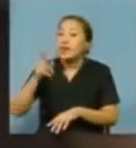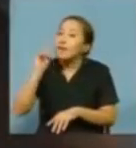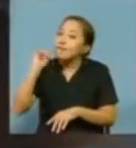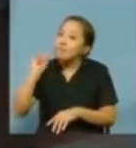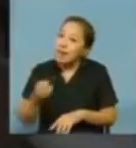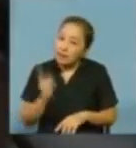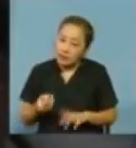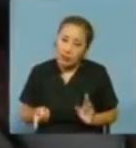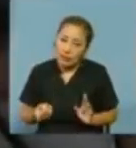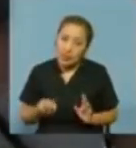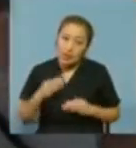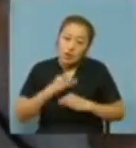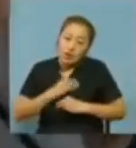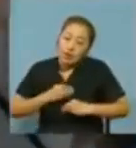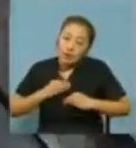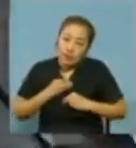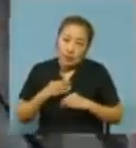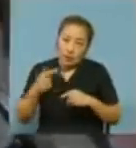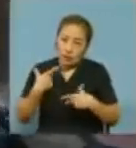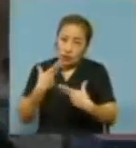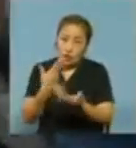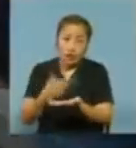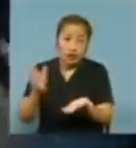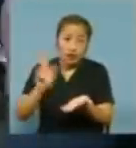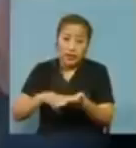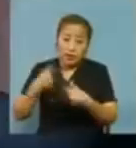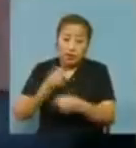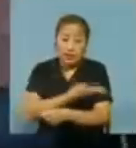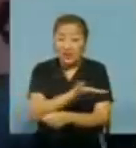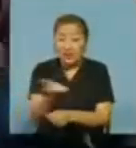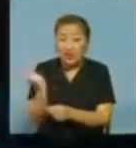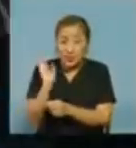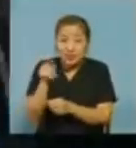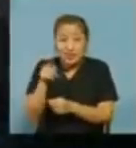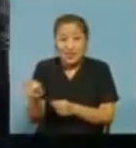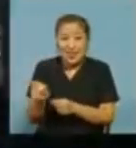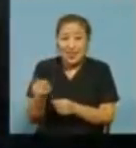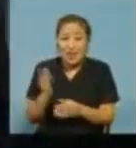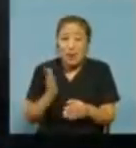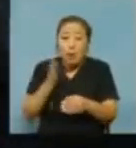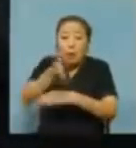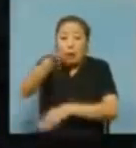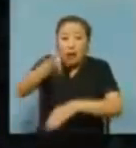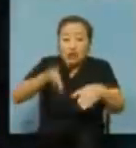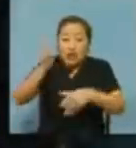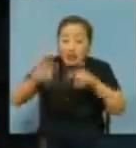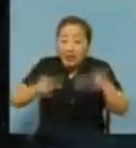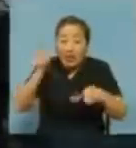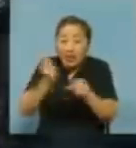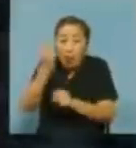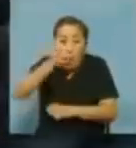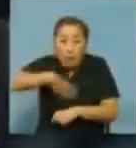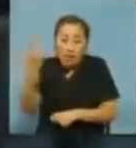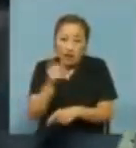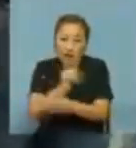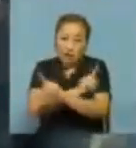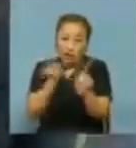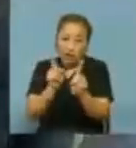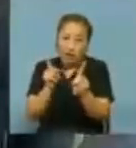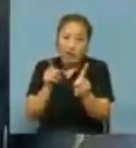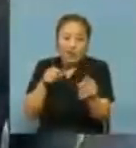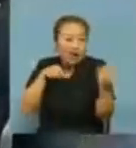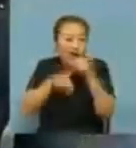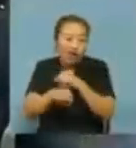Y lamentablemente no queremos en esta sociedad instituciones de ese tipo, ni personas de ese tipo, que lo único que hacen es